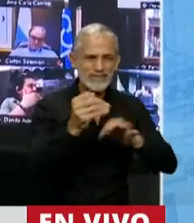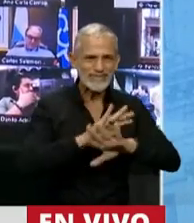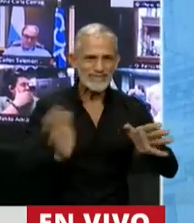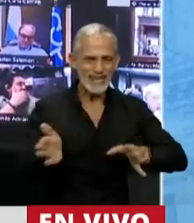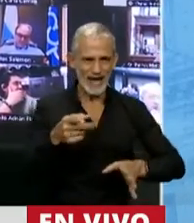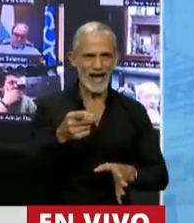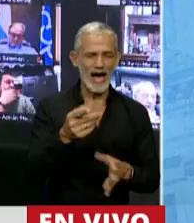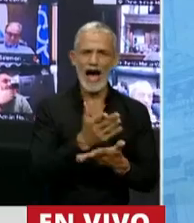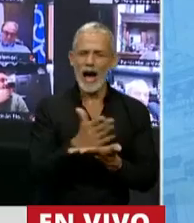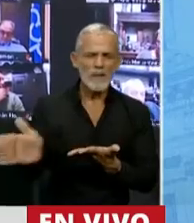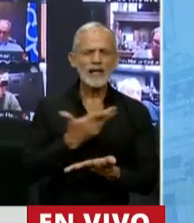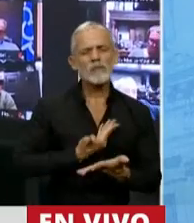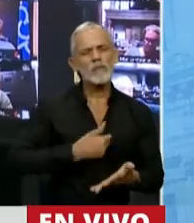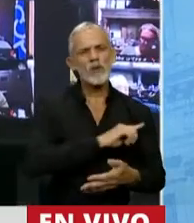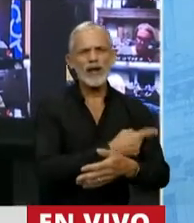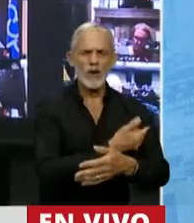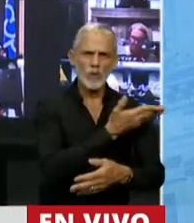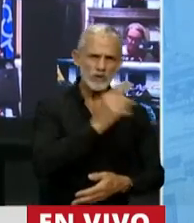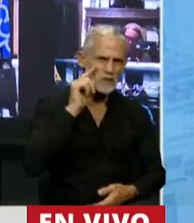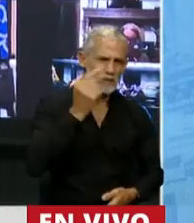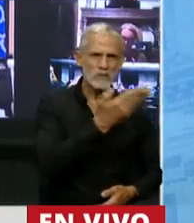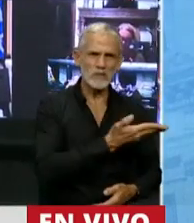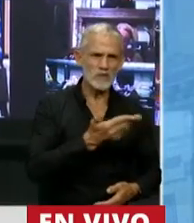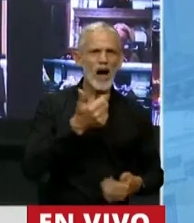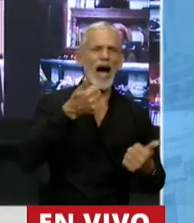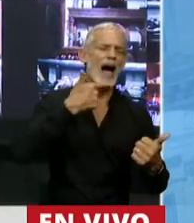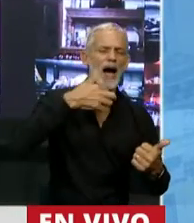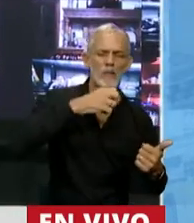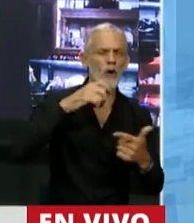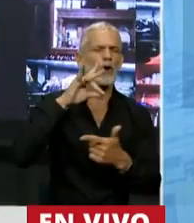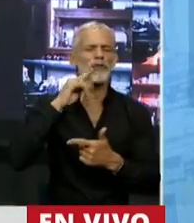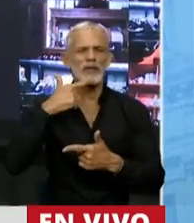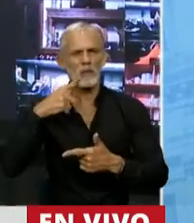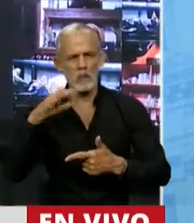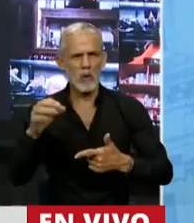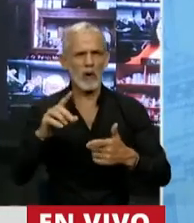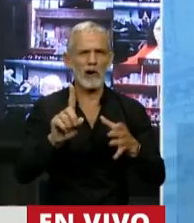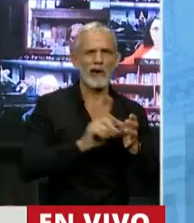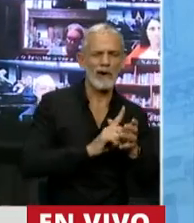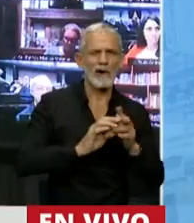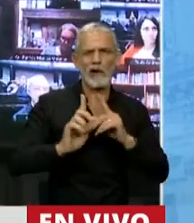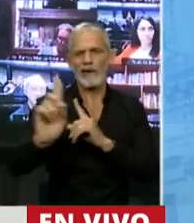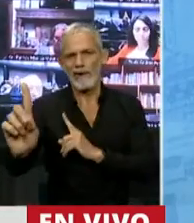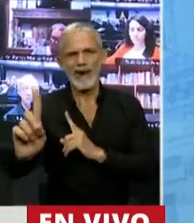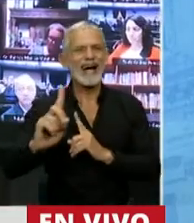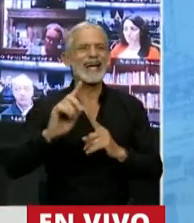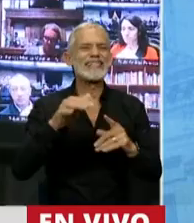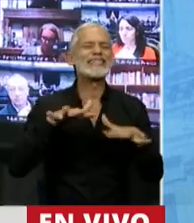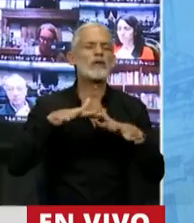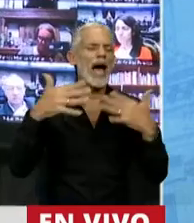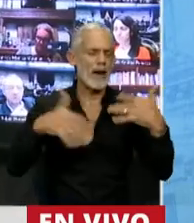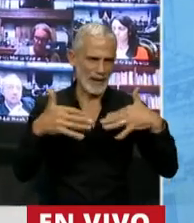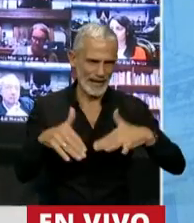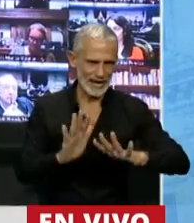más allá de que el poder ejecutivo dicte la asp o el díscolo que fuese que hay una situación de emergencia